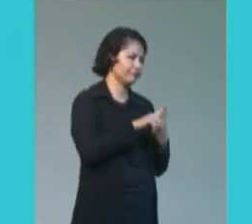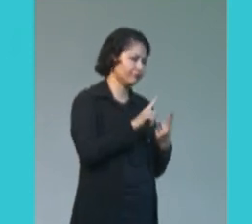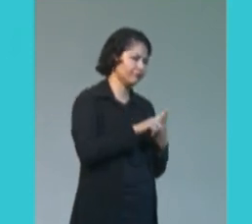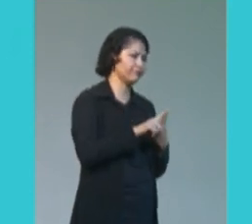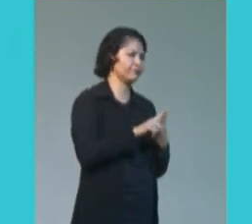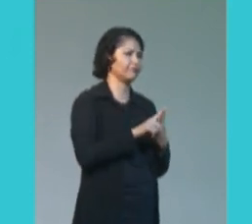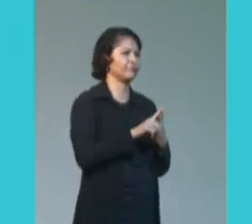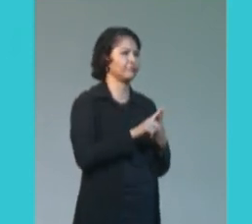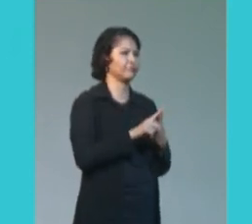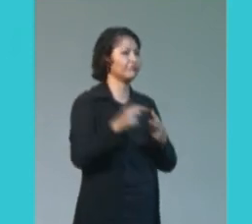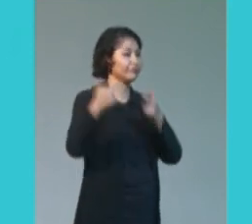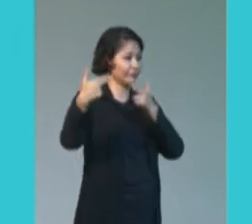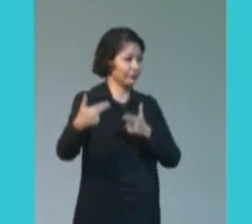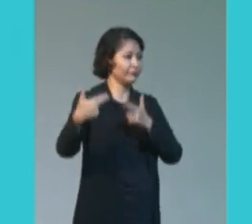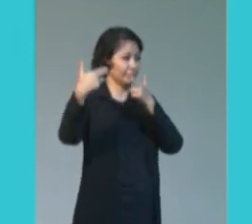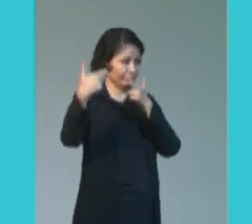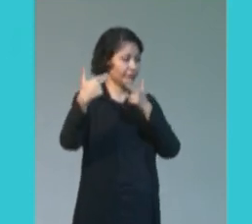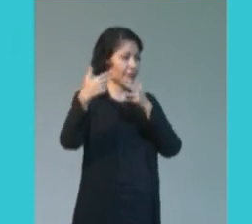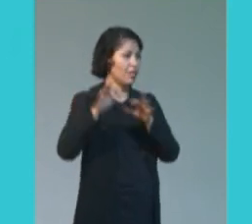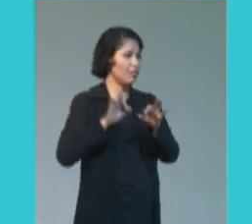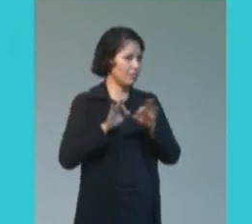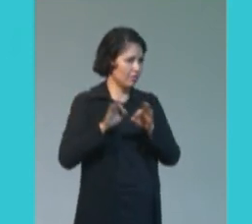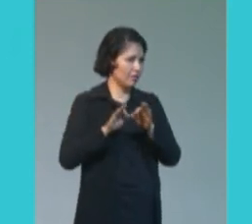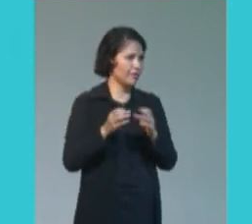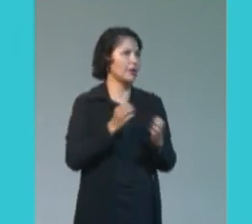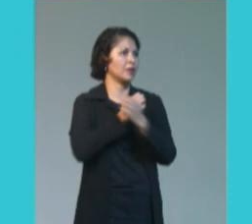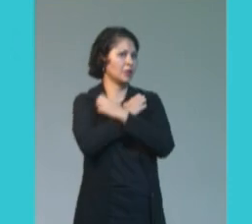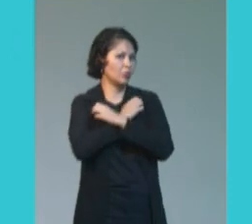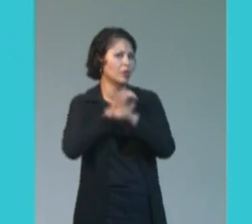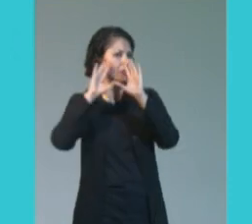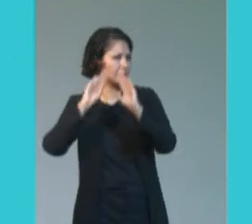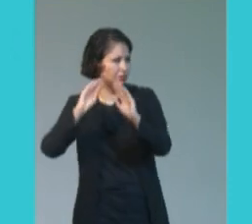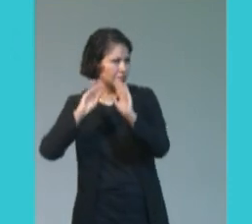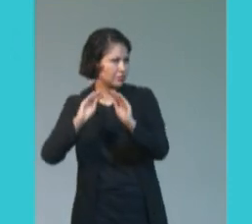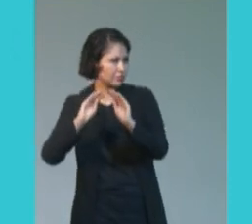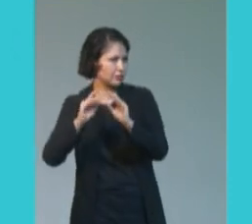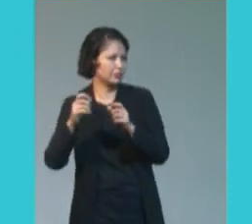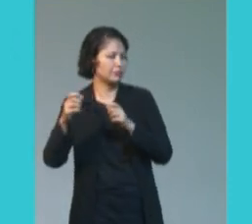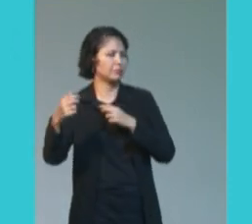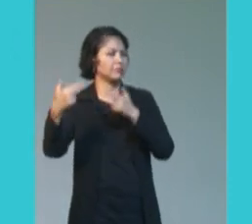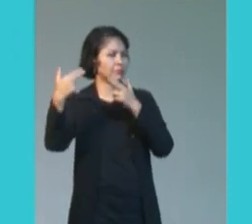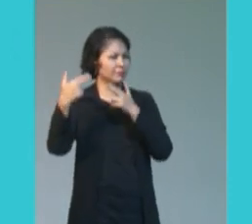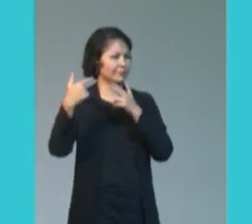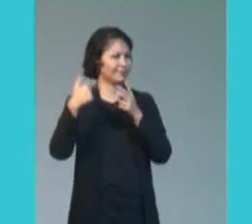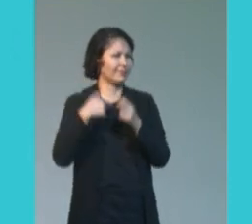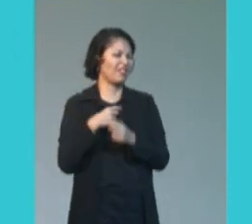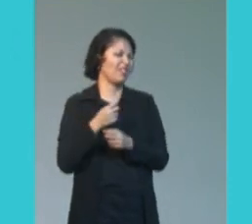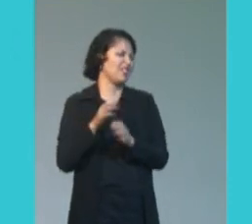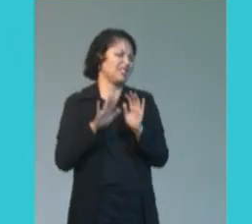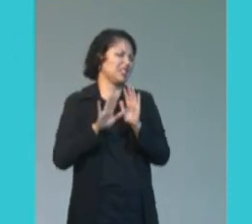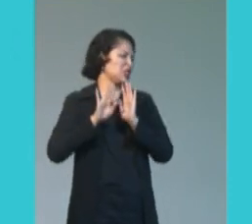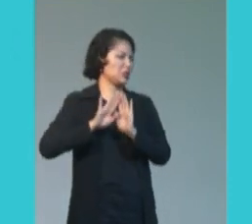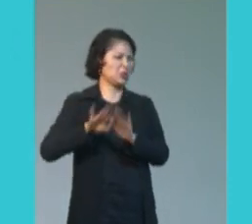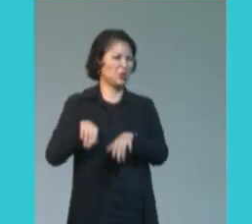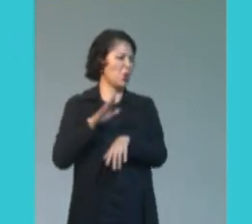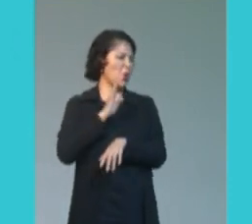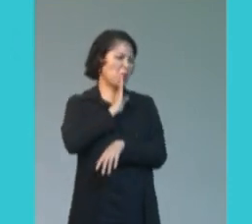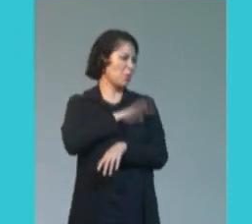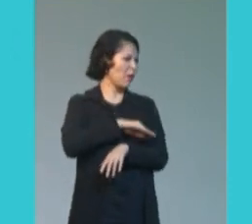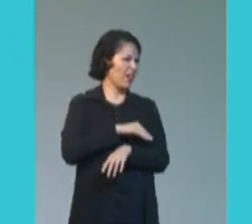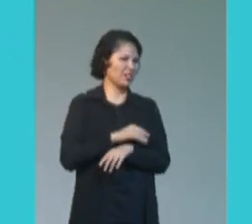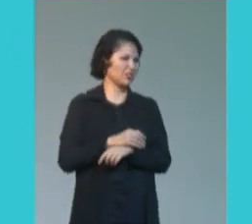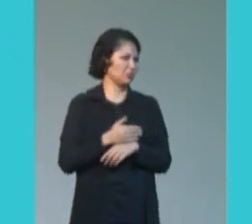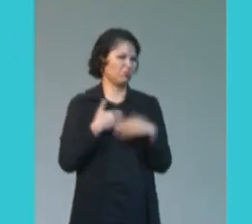trabajar información virtual trabajar en trabajar en educación a distancia es trabajar en una enseñanza de segunda clase y de segunda calidad